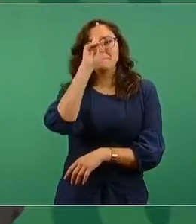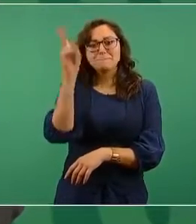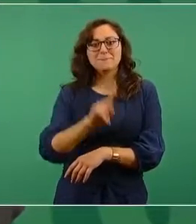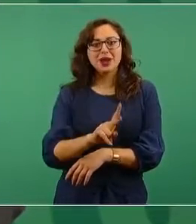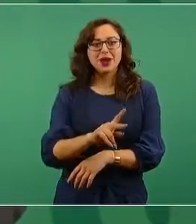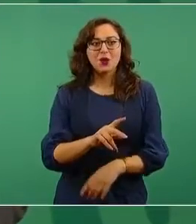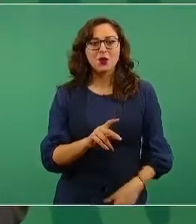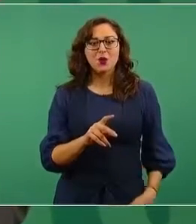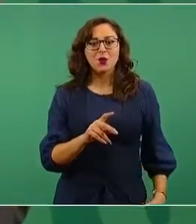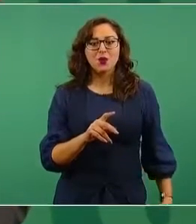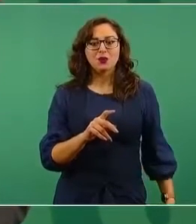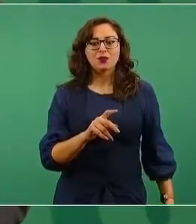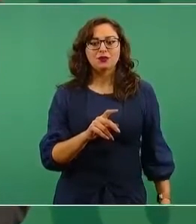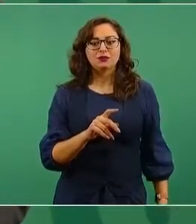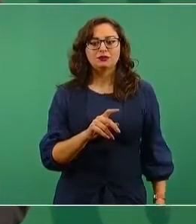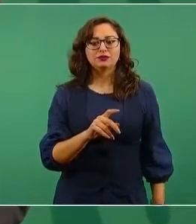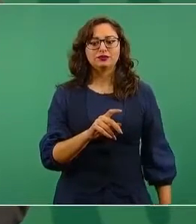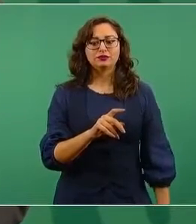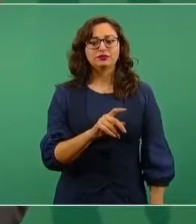Revisen